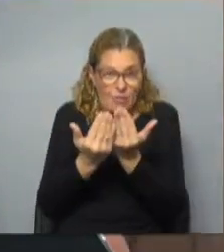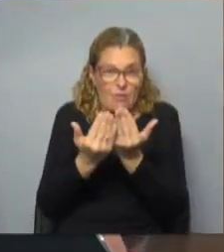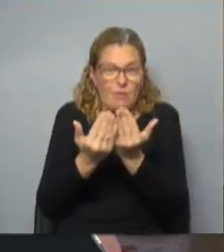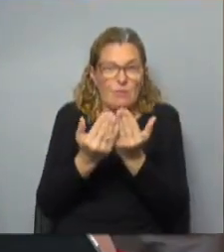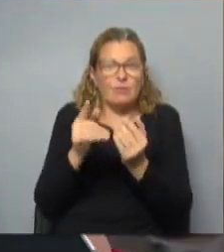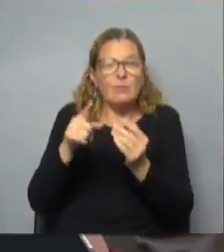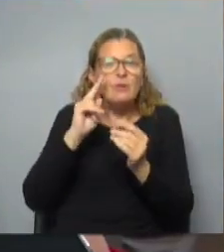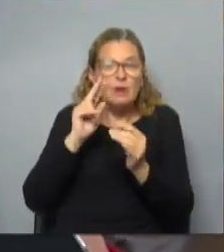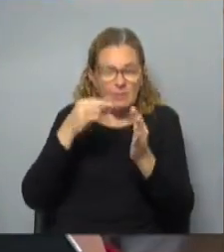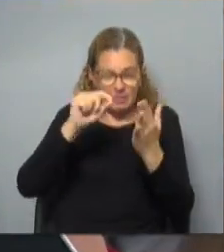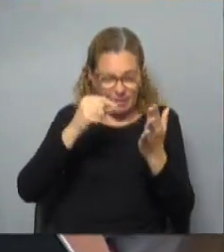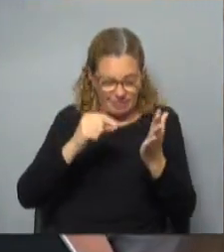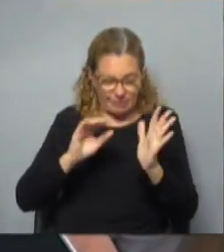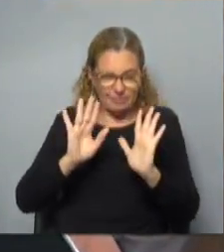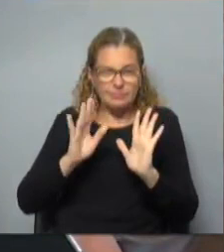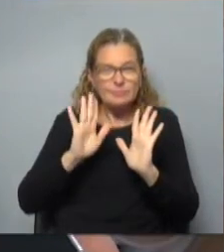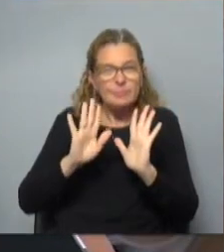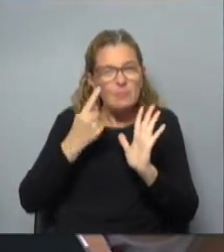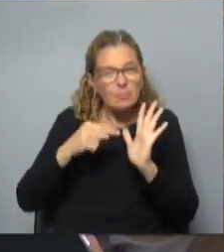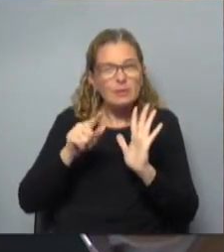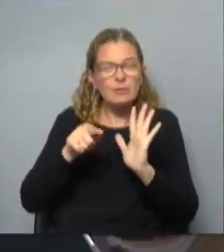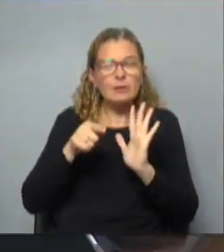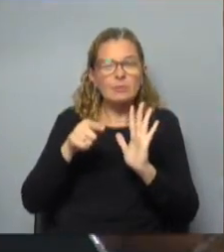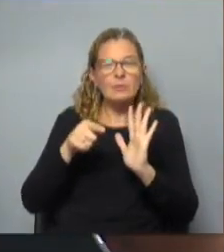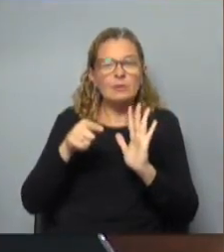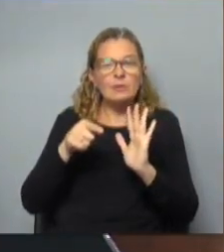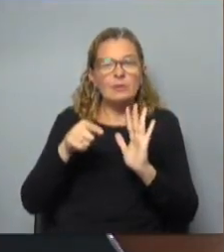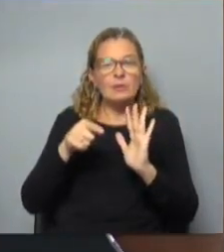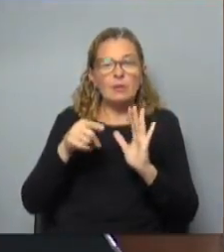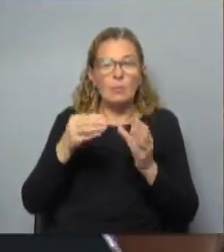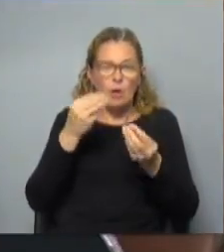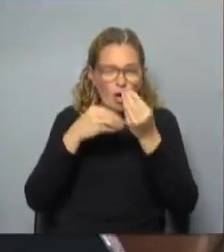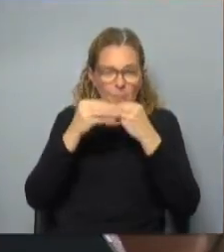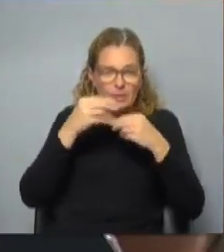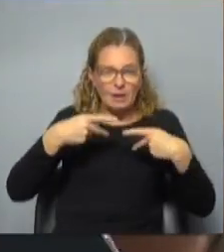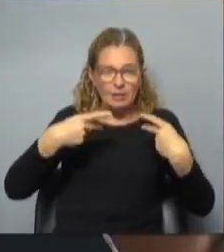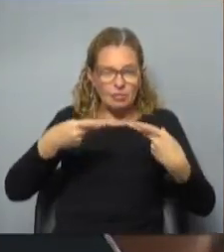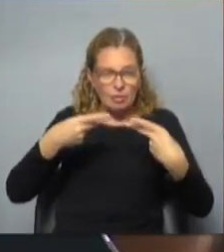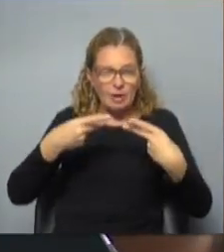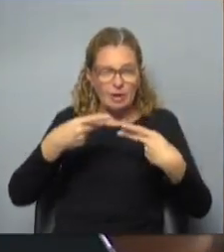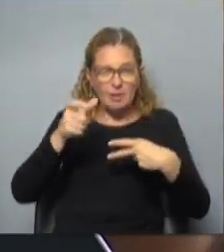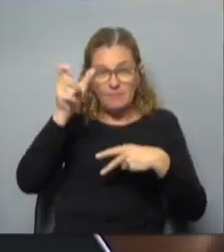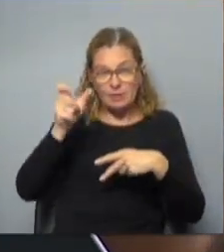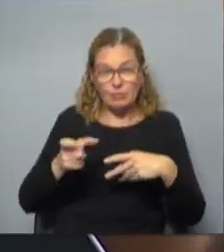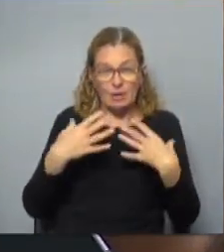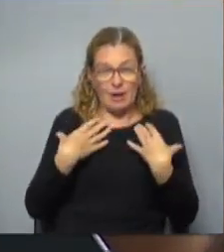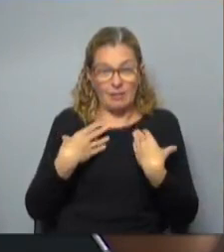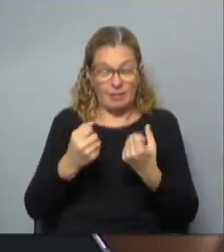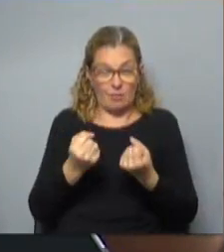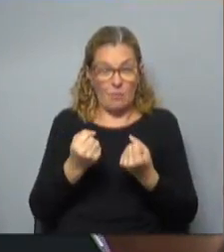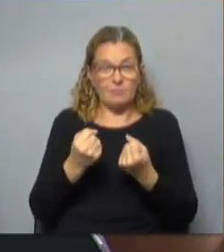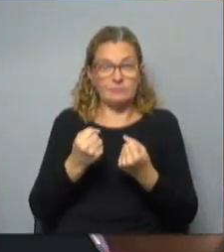después lo van a ver con detalle pero sobre todo en elaboradores de comidas en personal de la salud